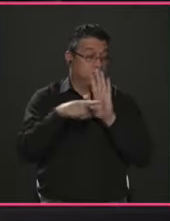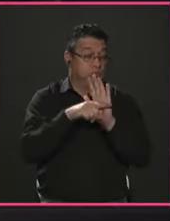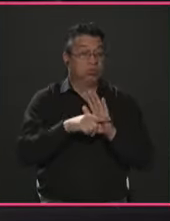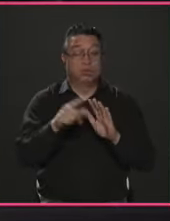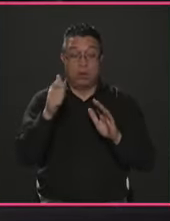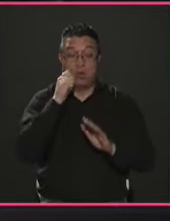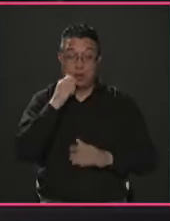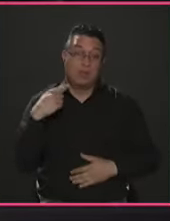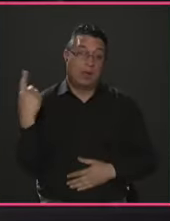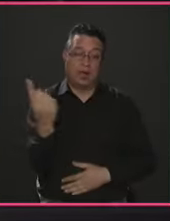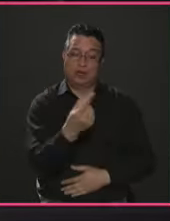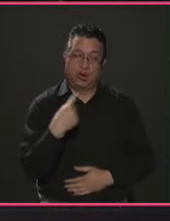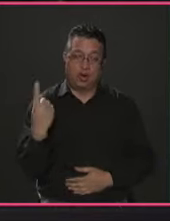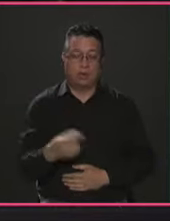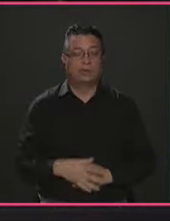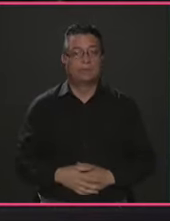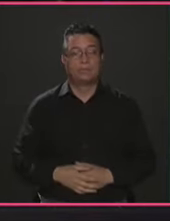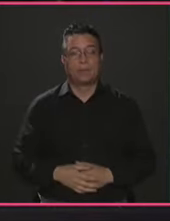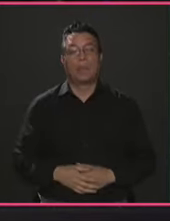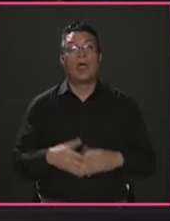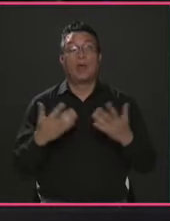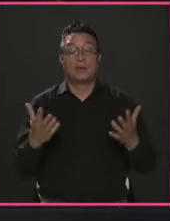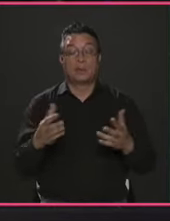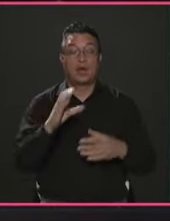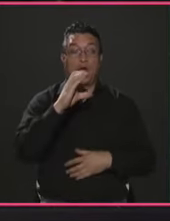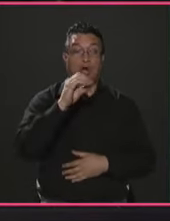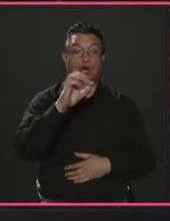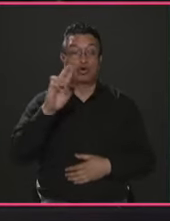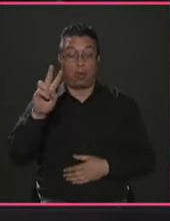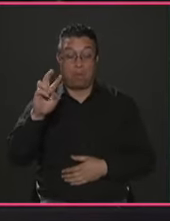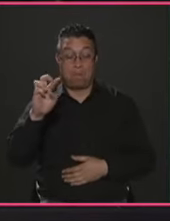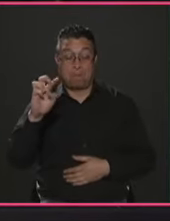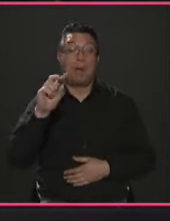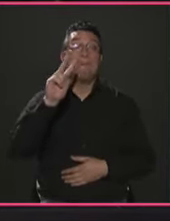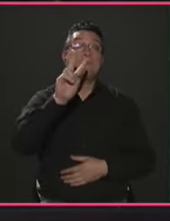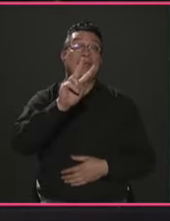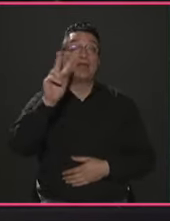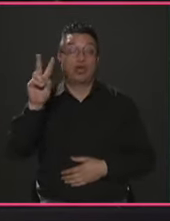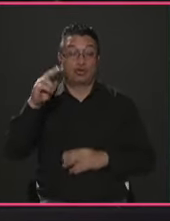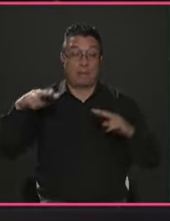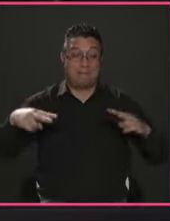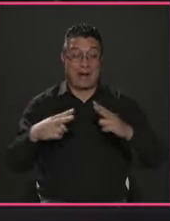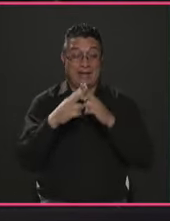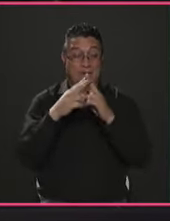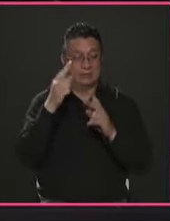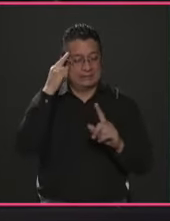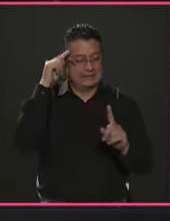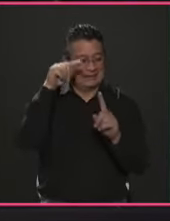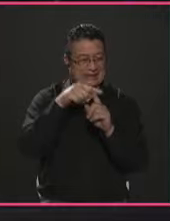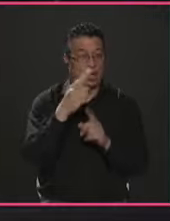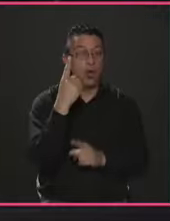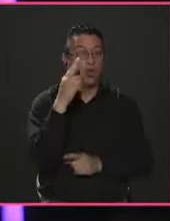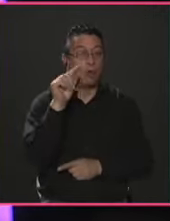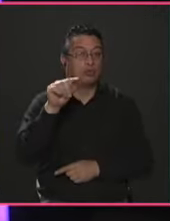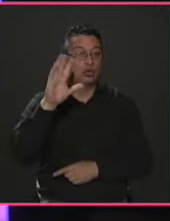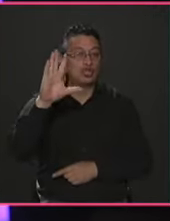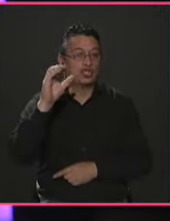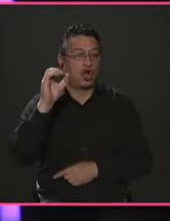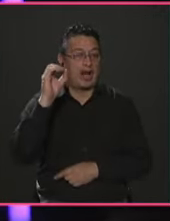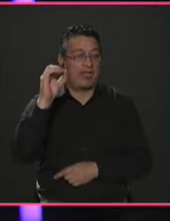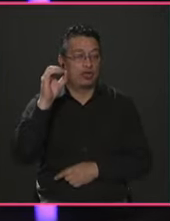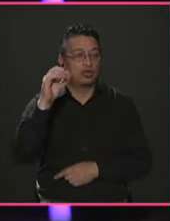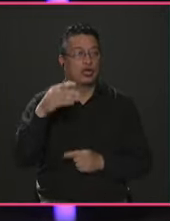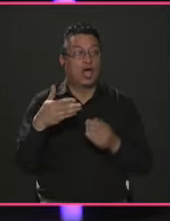para la humanidad en la cop22 en París nos pusimos como meta 1,5 grados hoy día